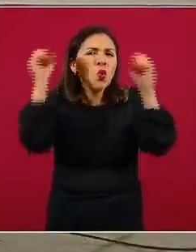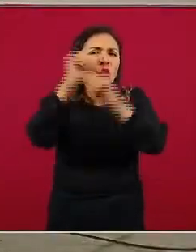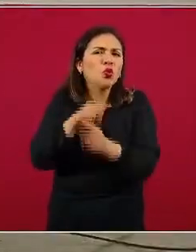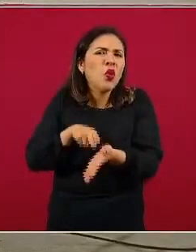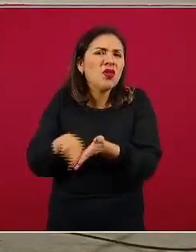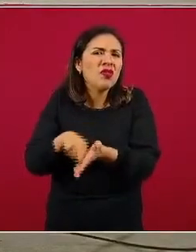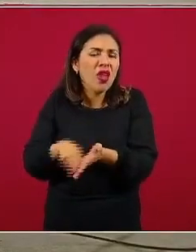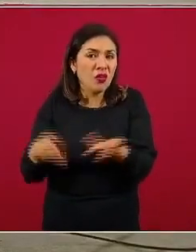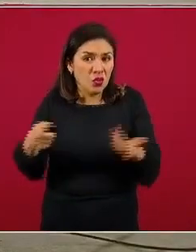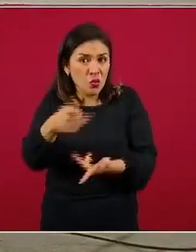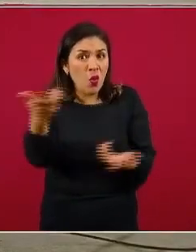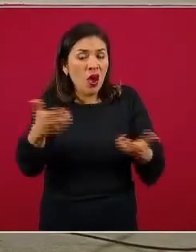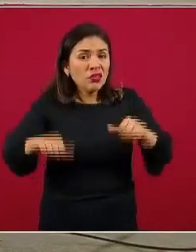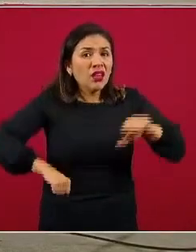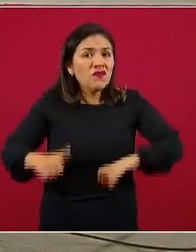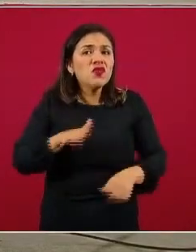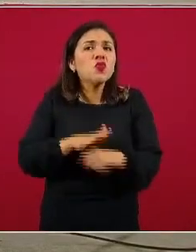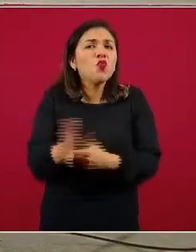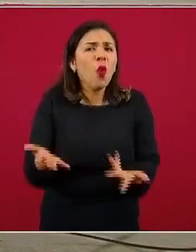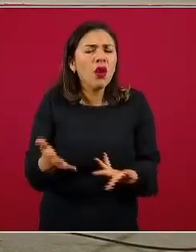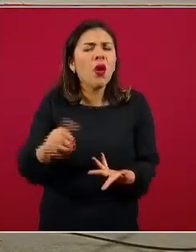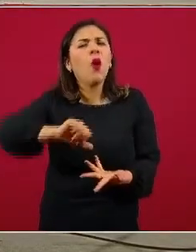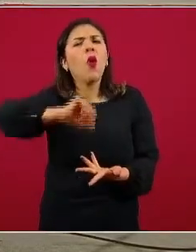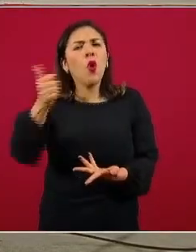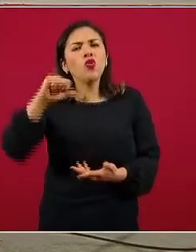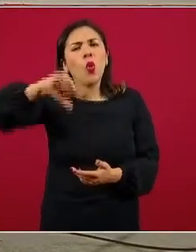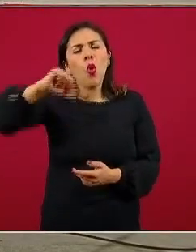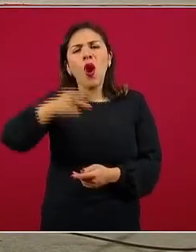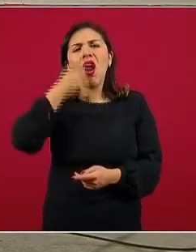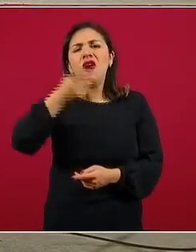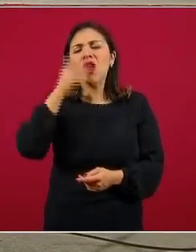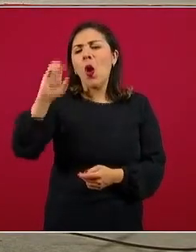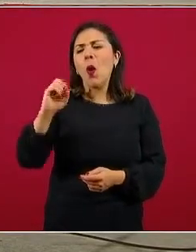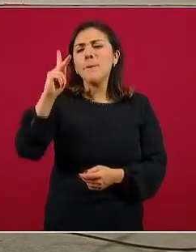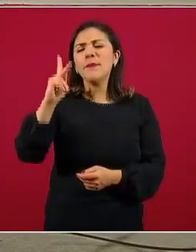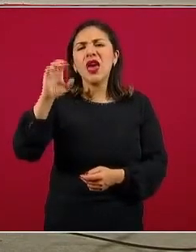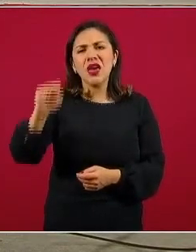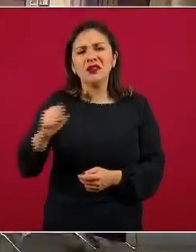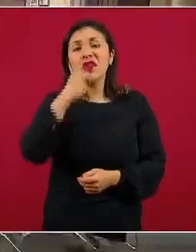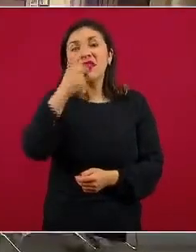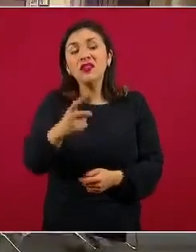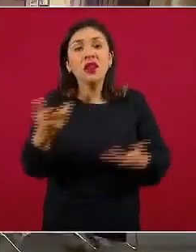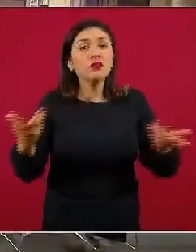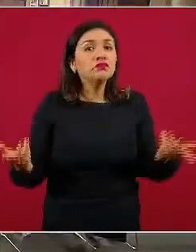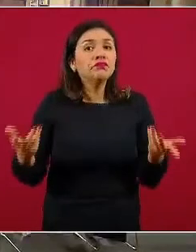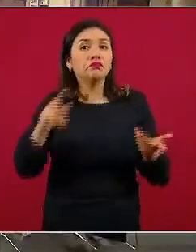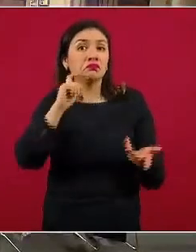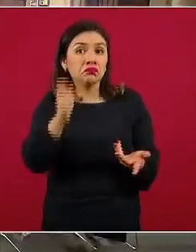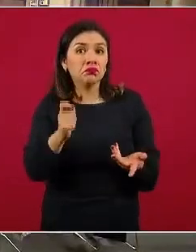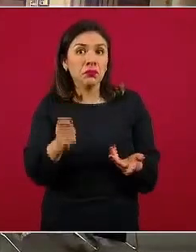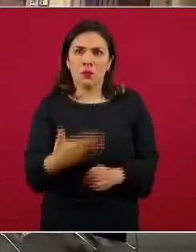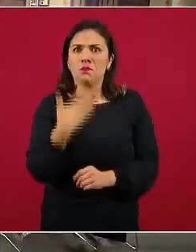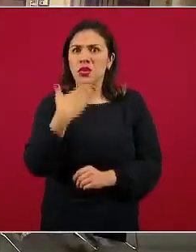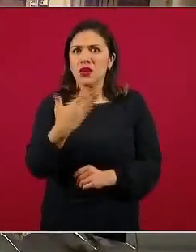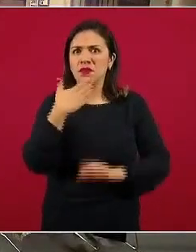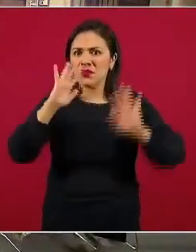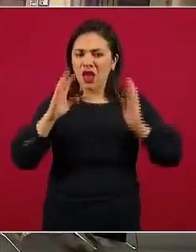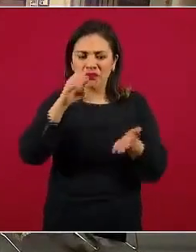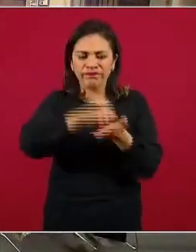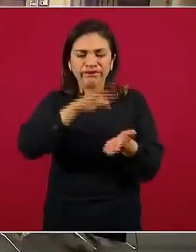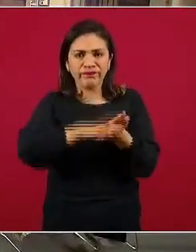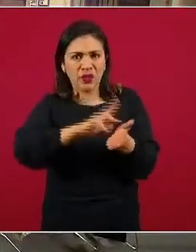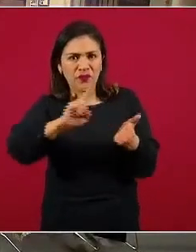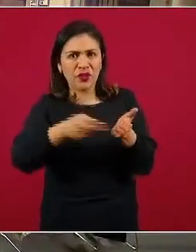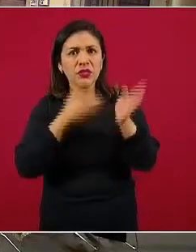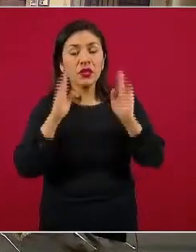tipo de actividad. Y lo que dijo hoy la OPS, que finalmente qué bueno que se dieron estos registros, pero